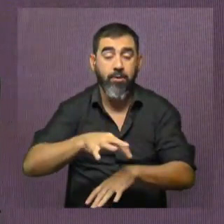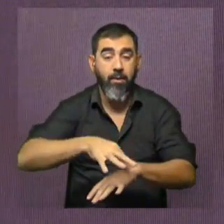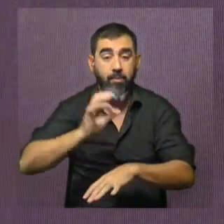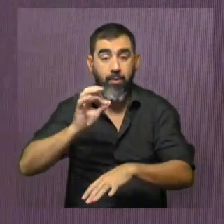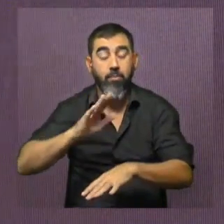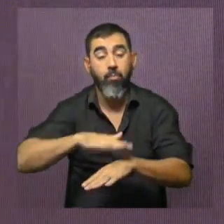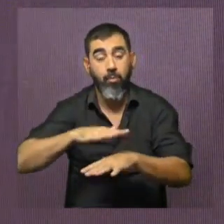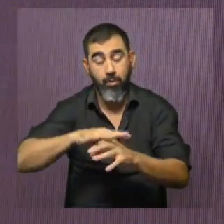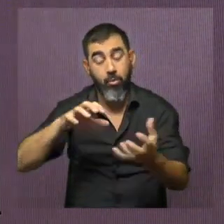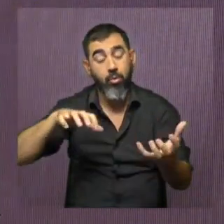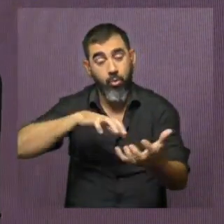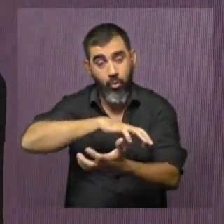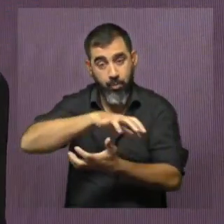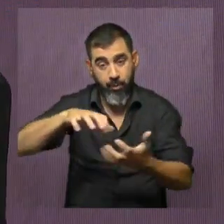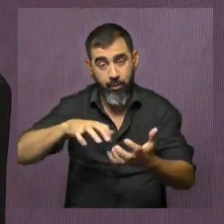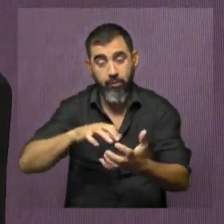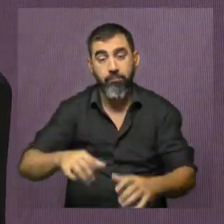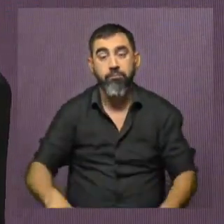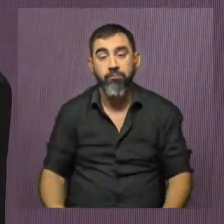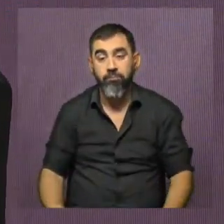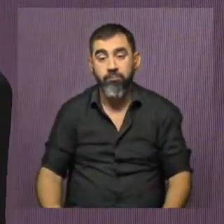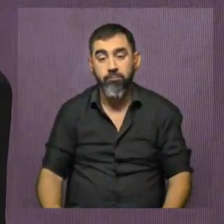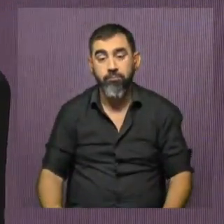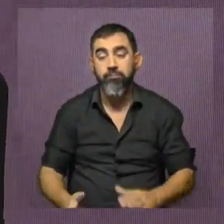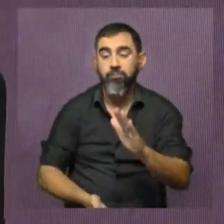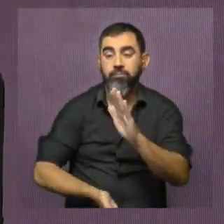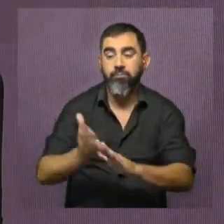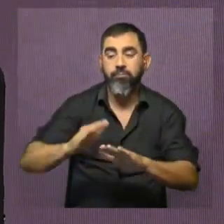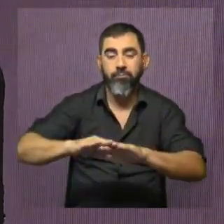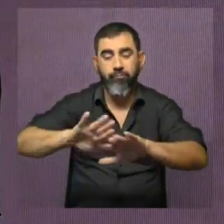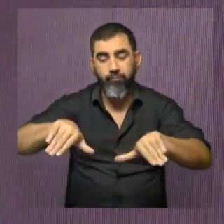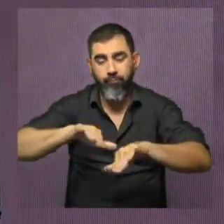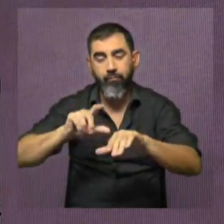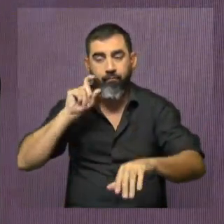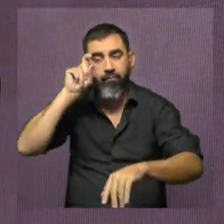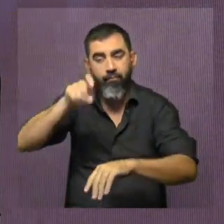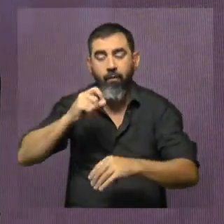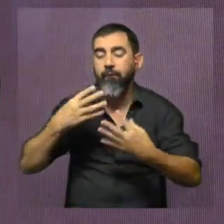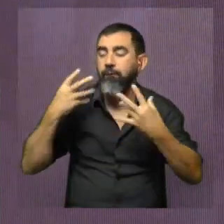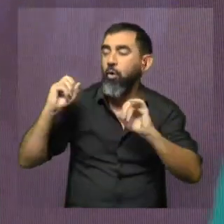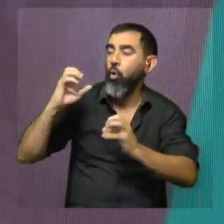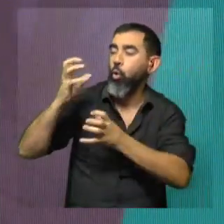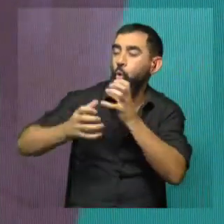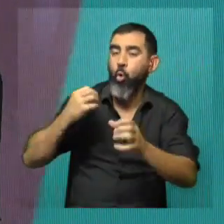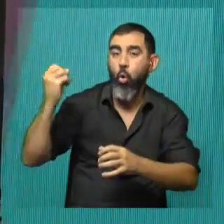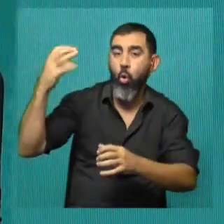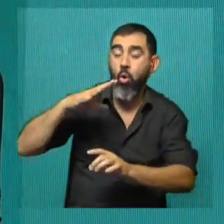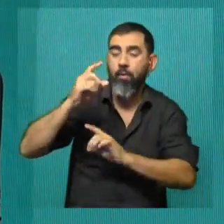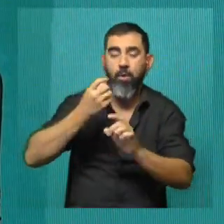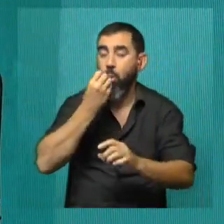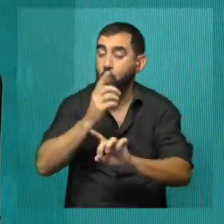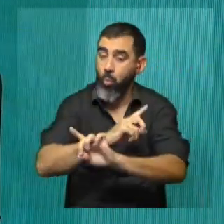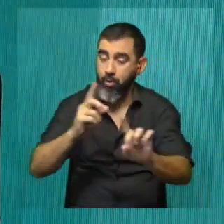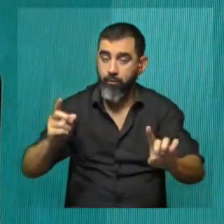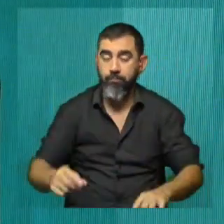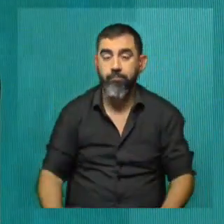en una época bastante compleja, donde todo el mundo va a la playa, hay una obsesión por estar bronceado todo el tiempo, que eso no es muy sano,